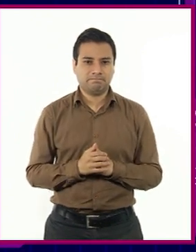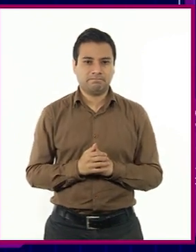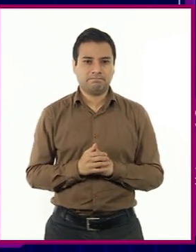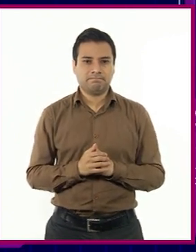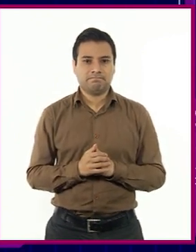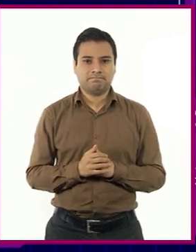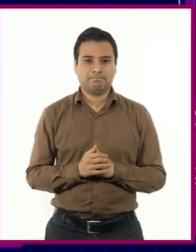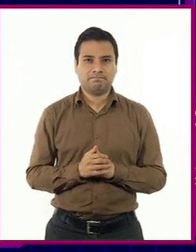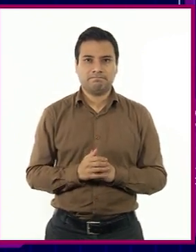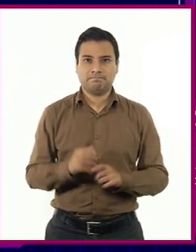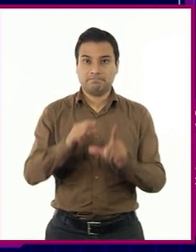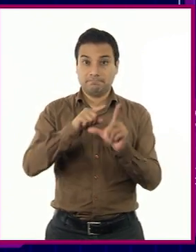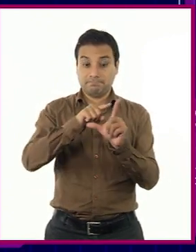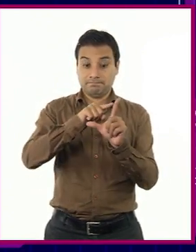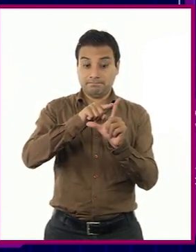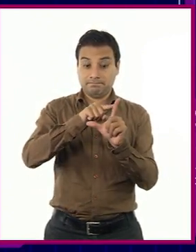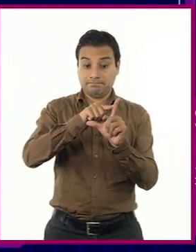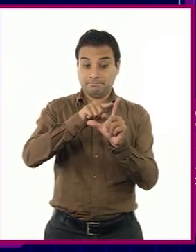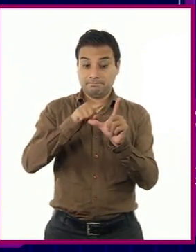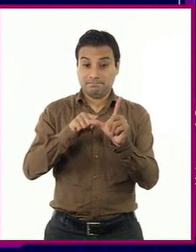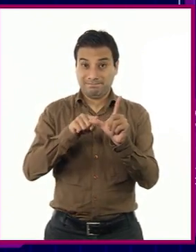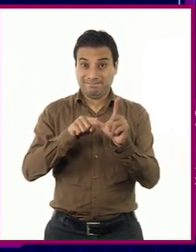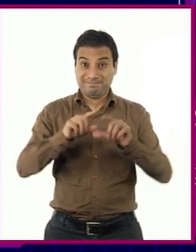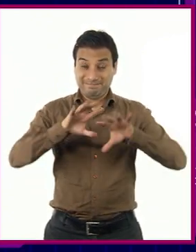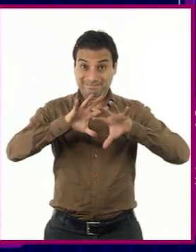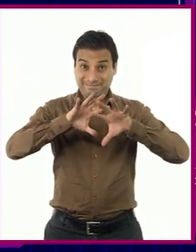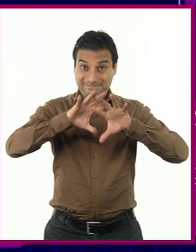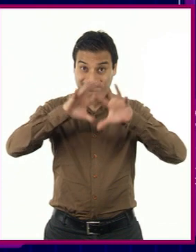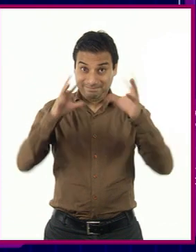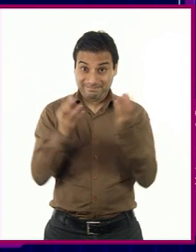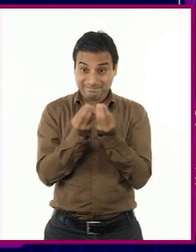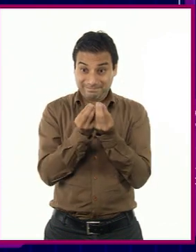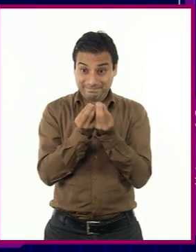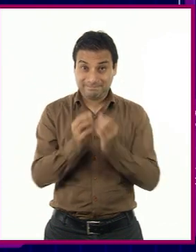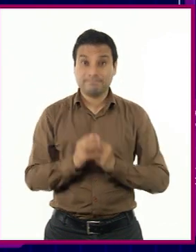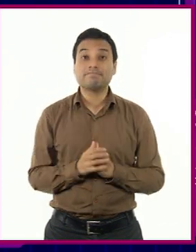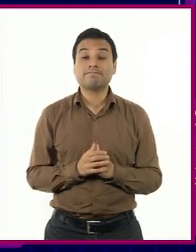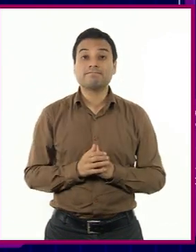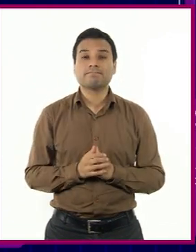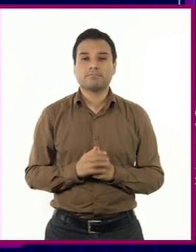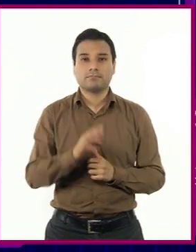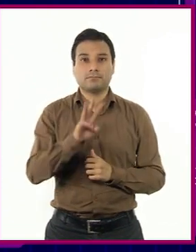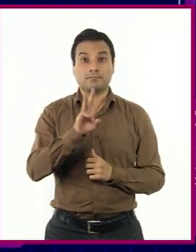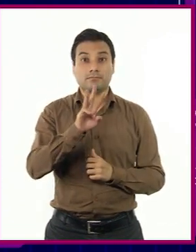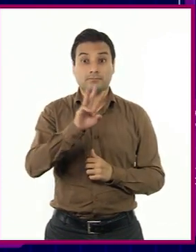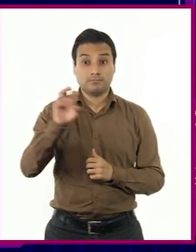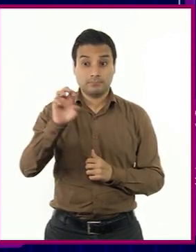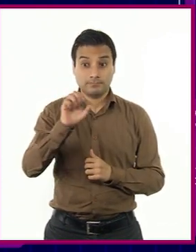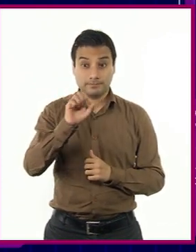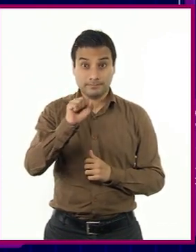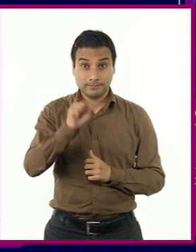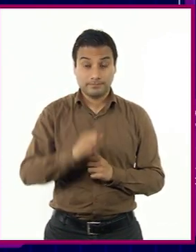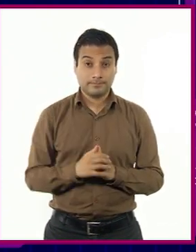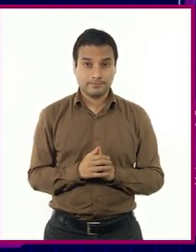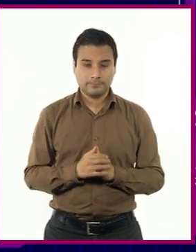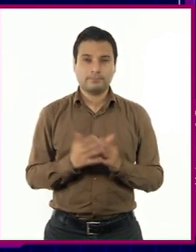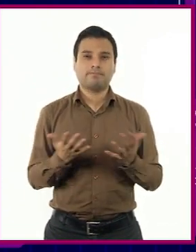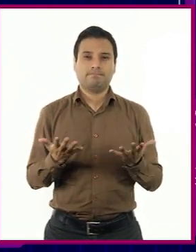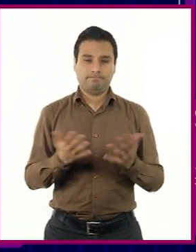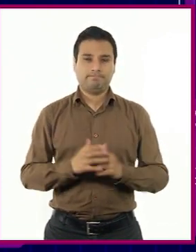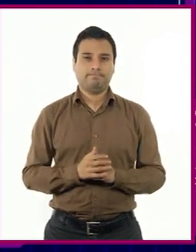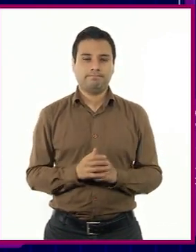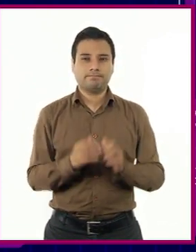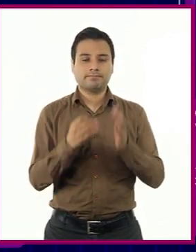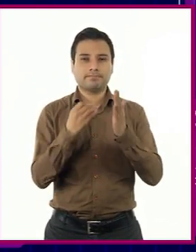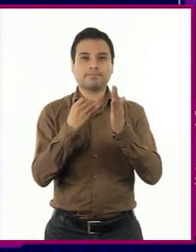que la suma de los ángulos internos de un paralelogramo es igual a 360 grados, bastaría